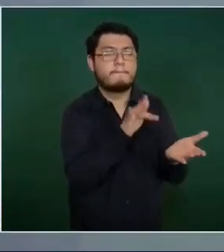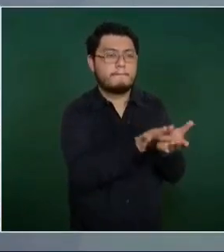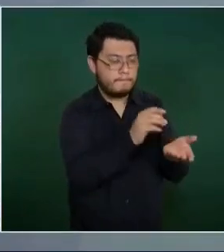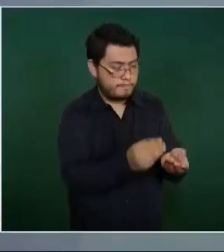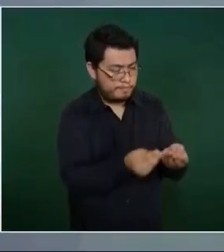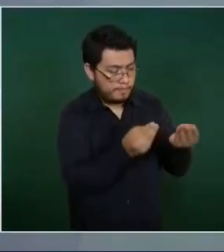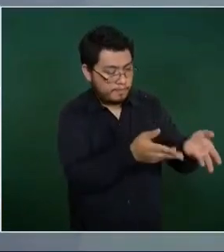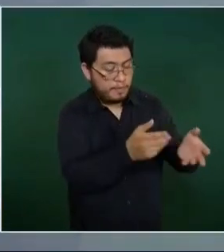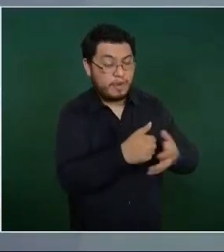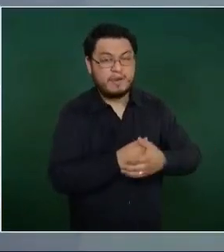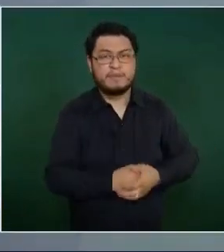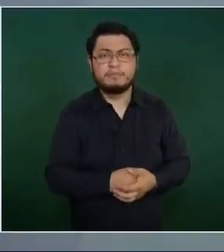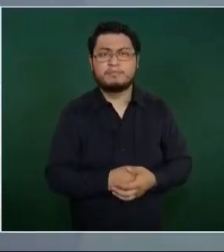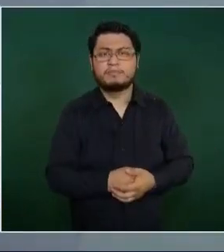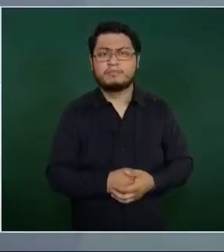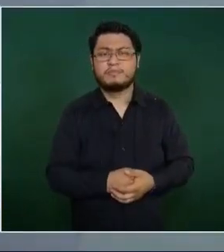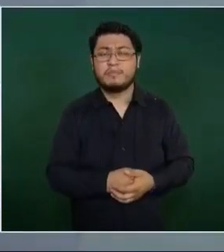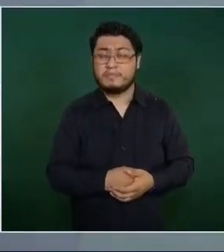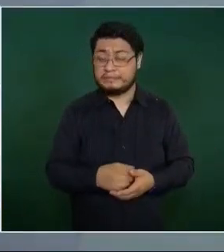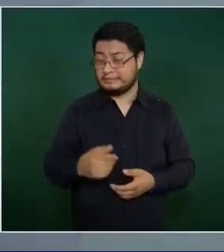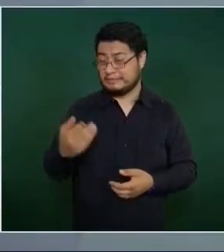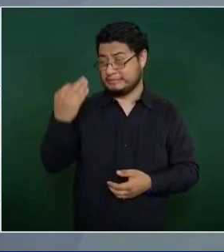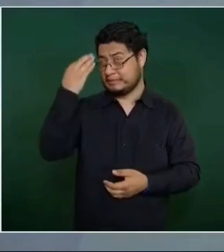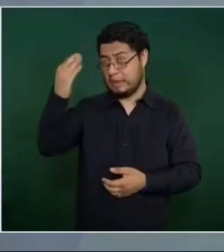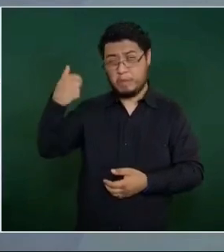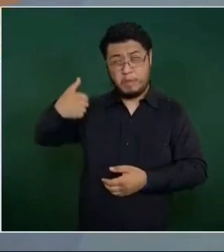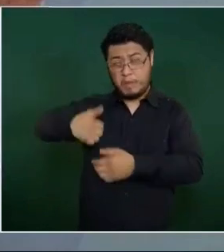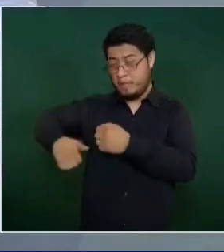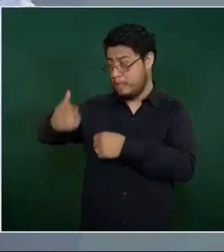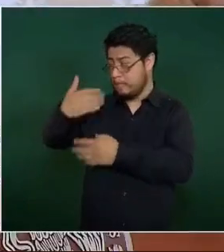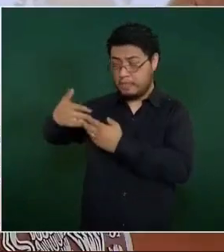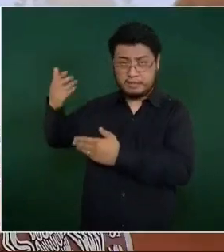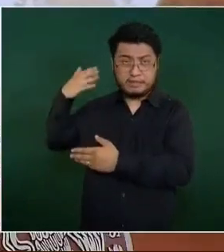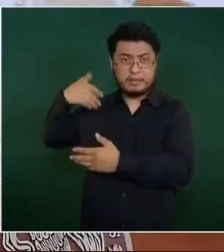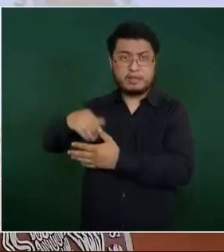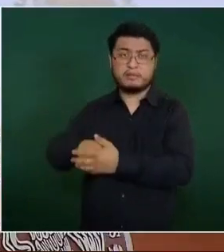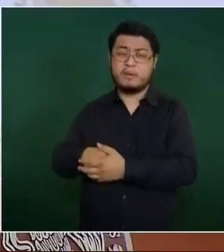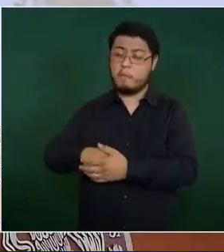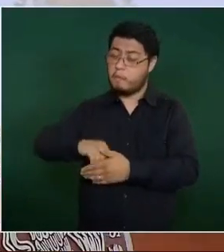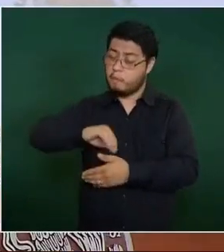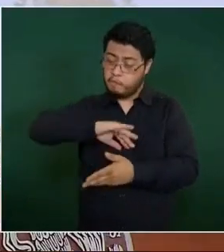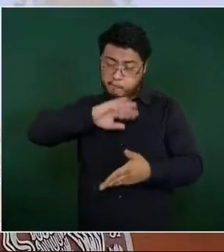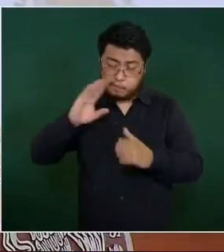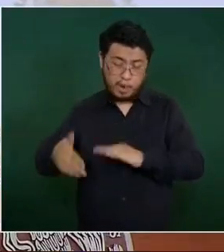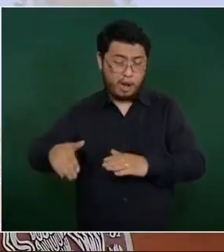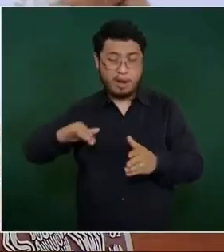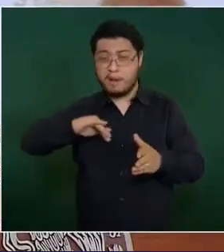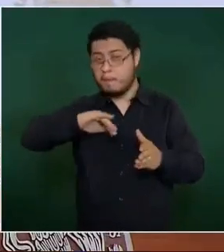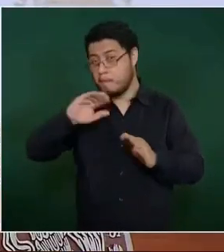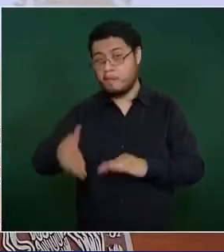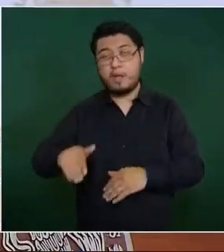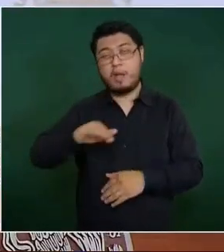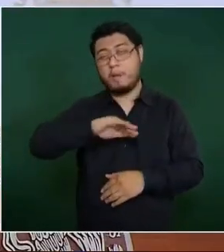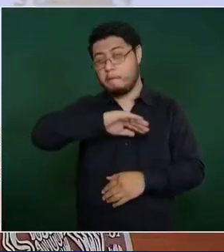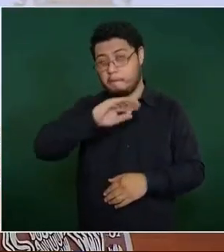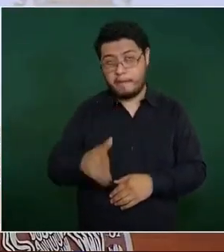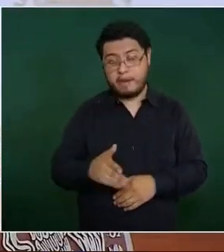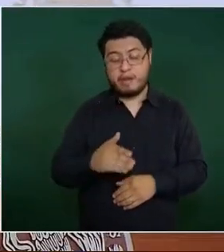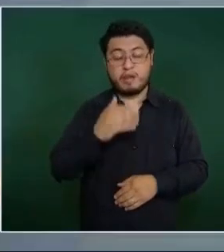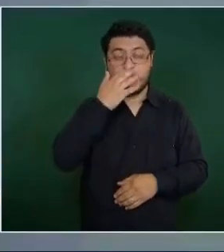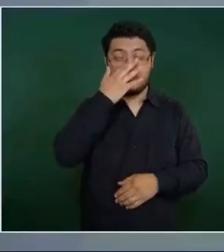de Gortari, muchos asesinados luchando por la democracia, que habían quedado